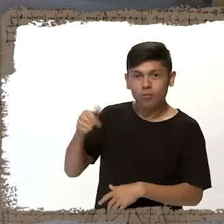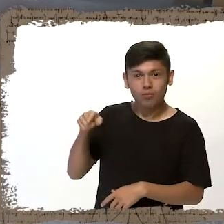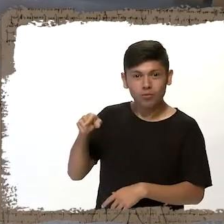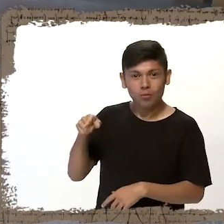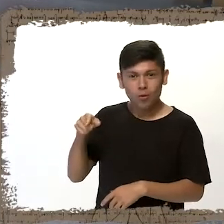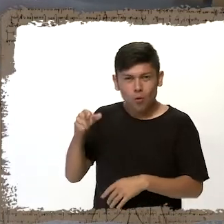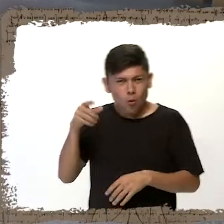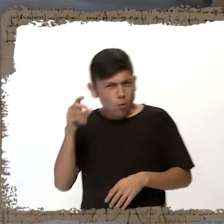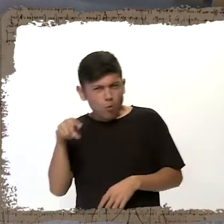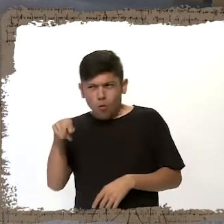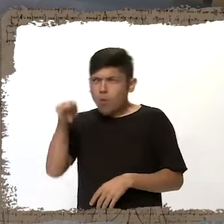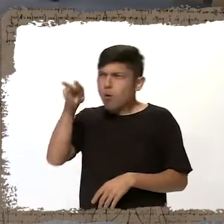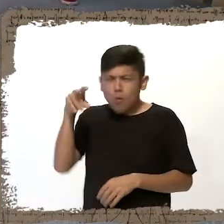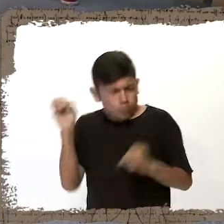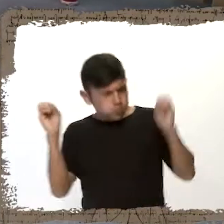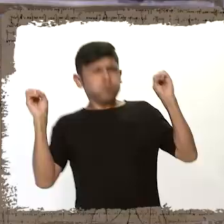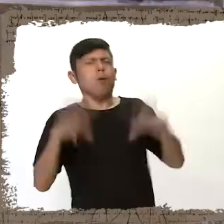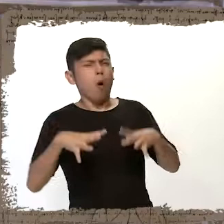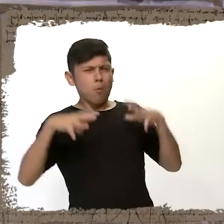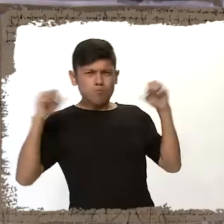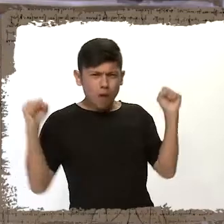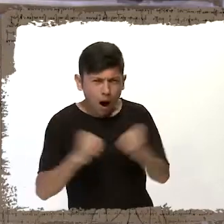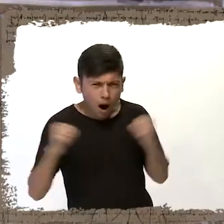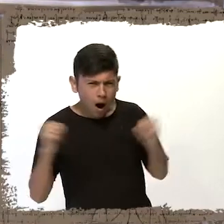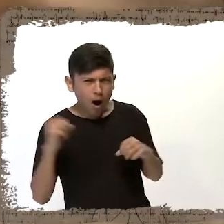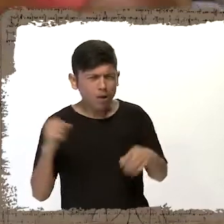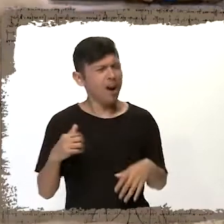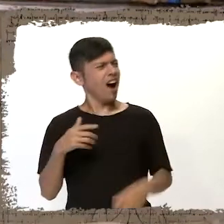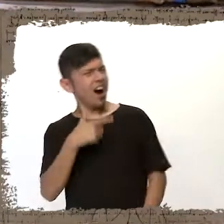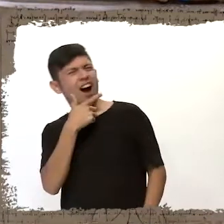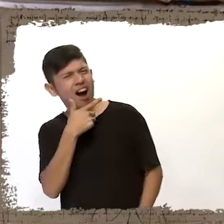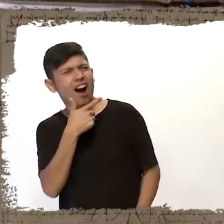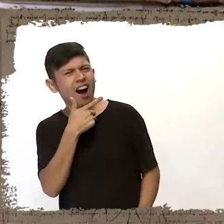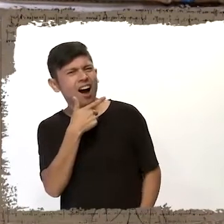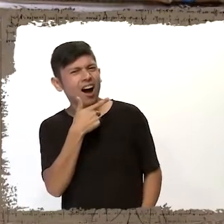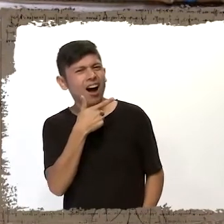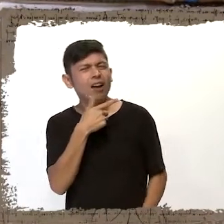apareció un hechicero oscuro